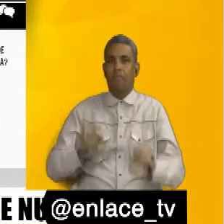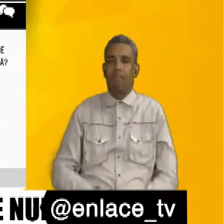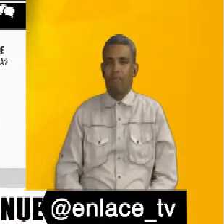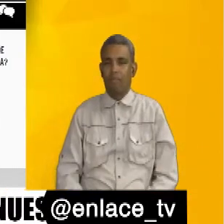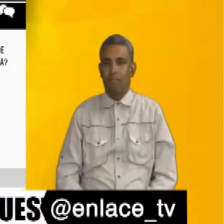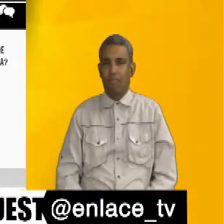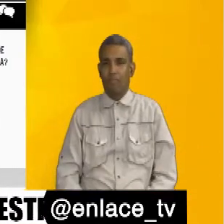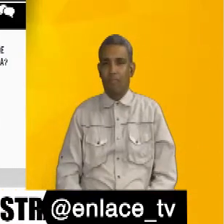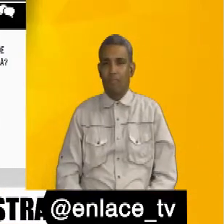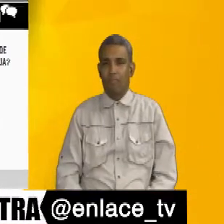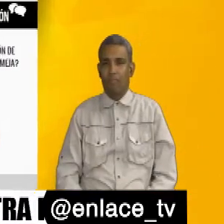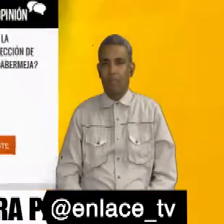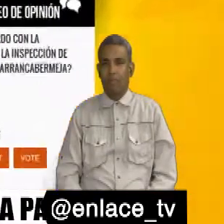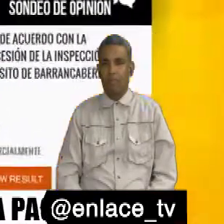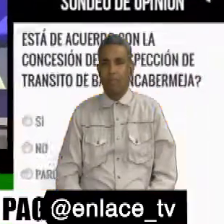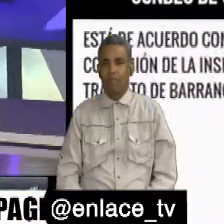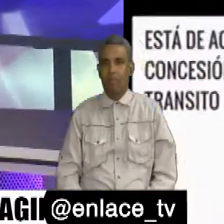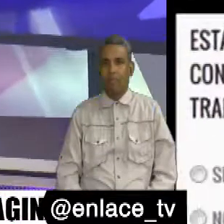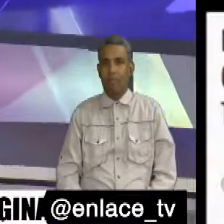www.enlacetelevisión.com. Visítenos.